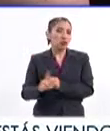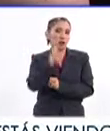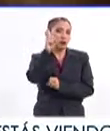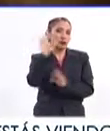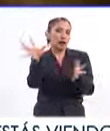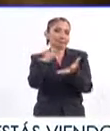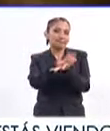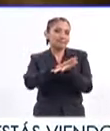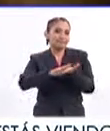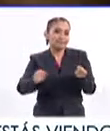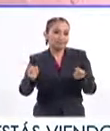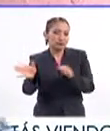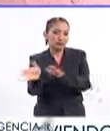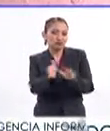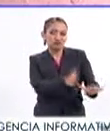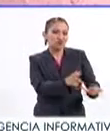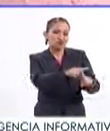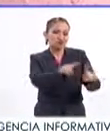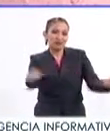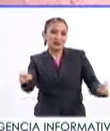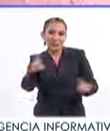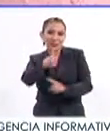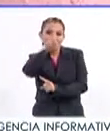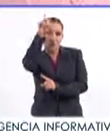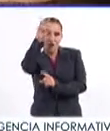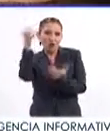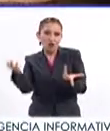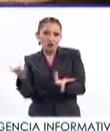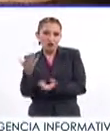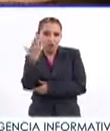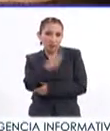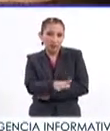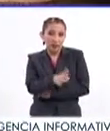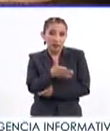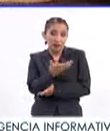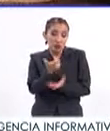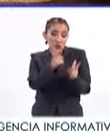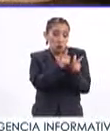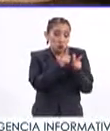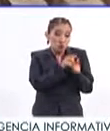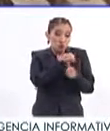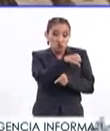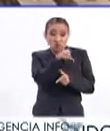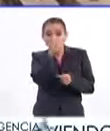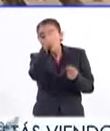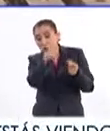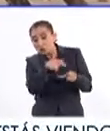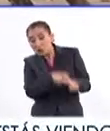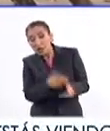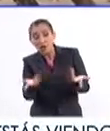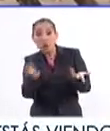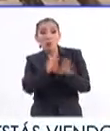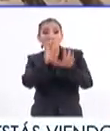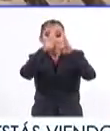prácticamente, en ese sentido, pues prácticamente, hasta donde tengo entendido, no sé si hayan grupos actualmente que sigan